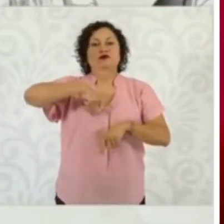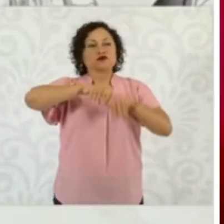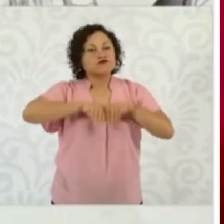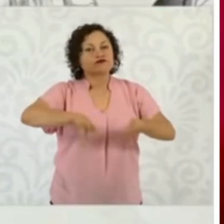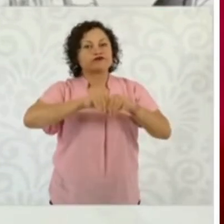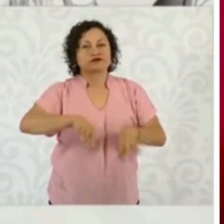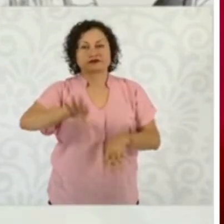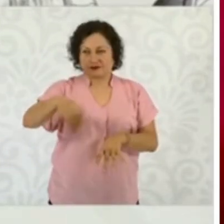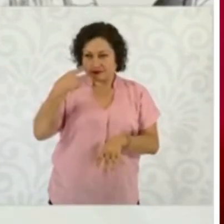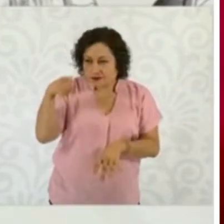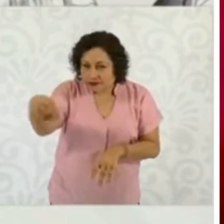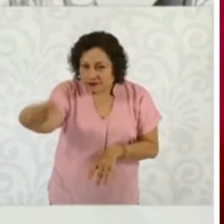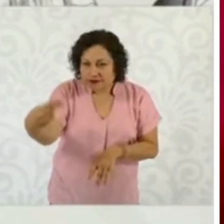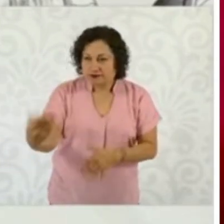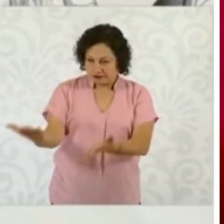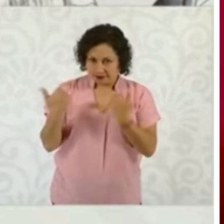llama usted? Pásese para acá.